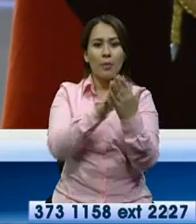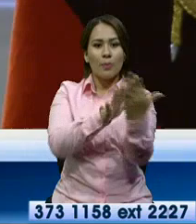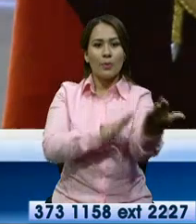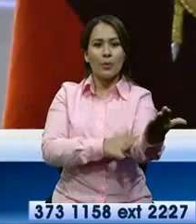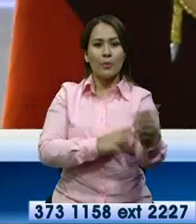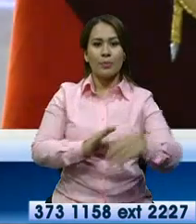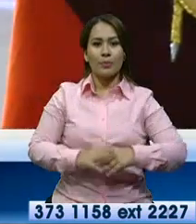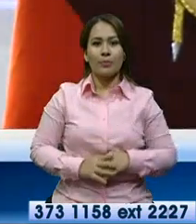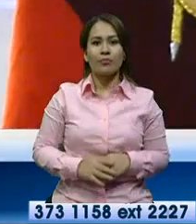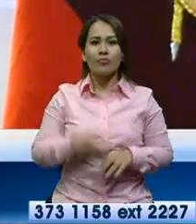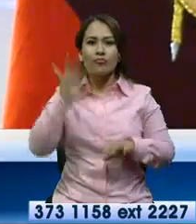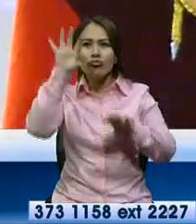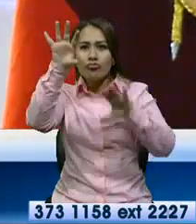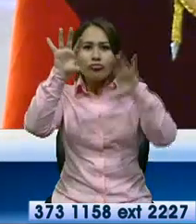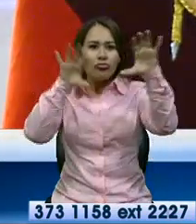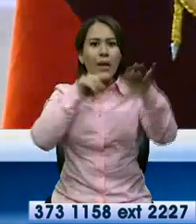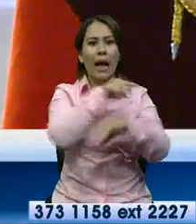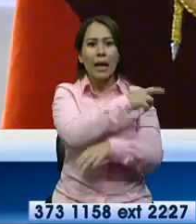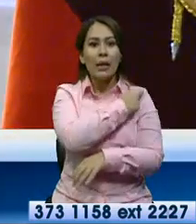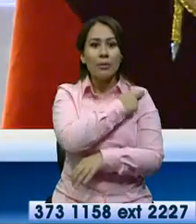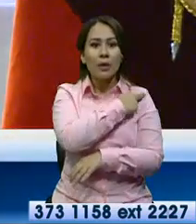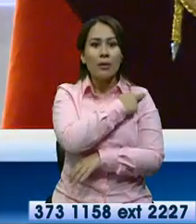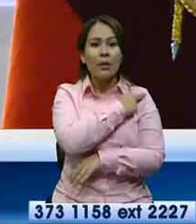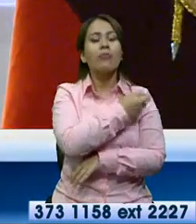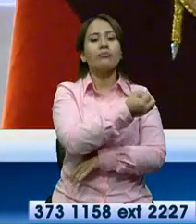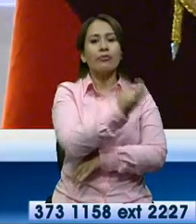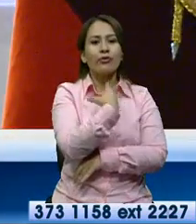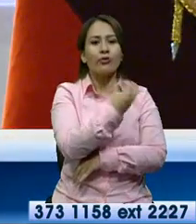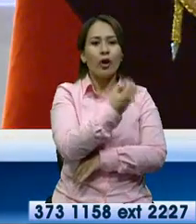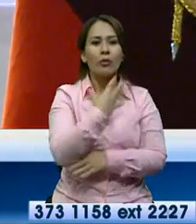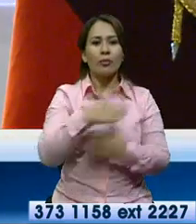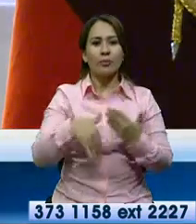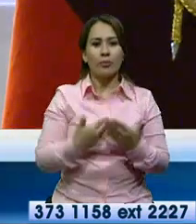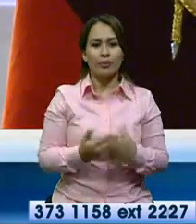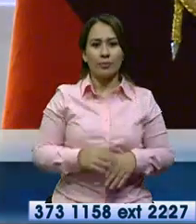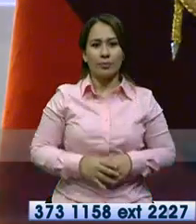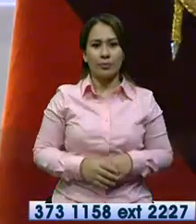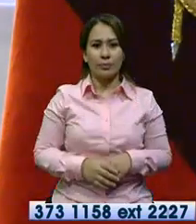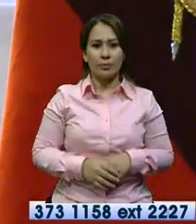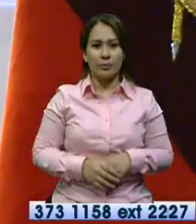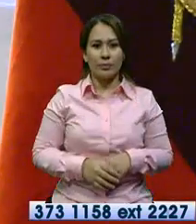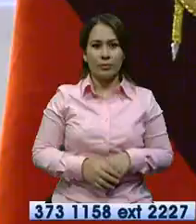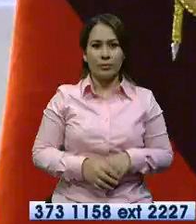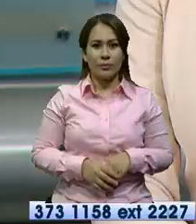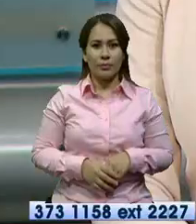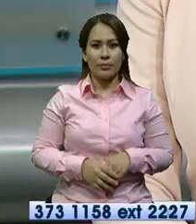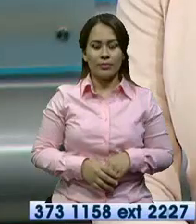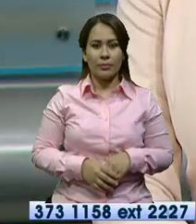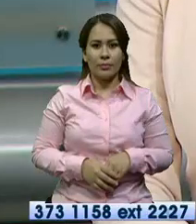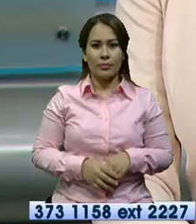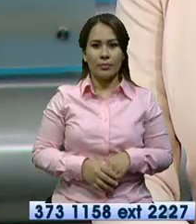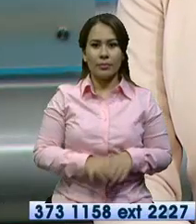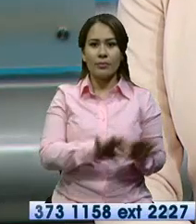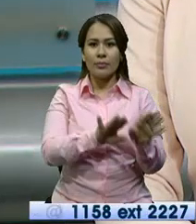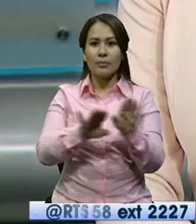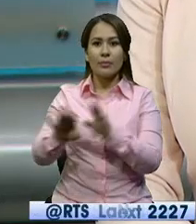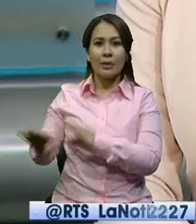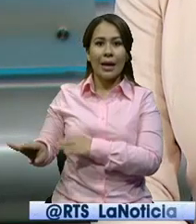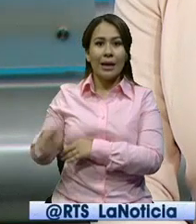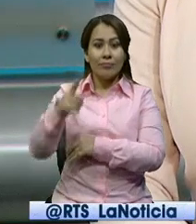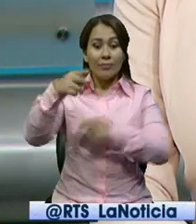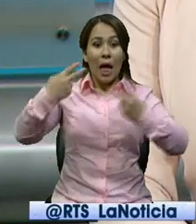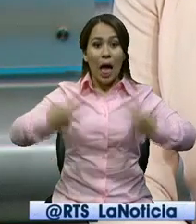sectores estratégicos del país. El